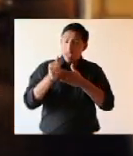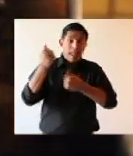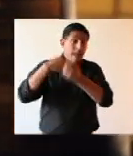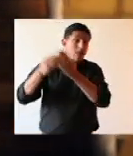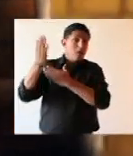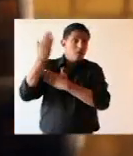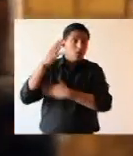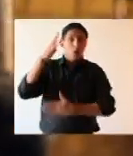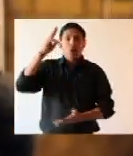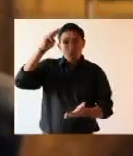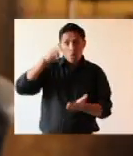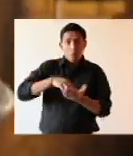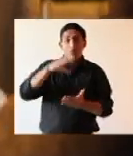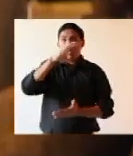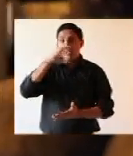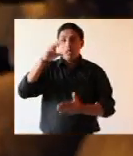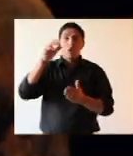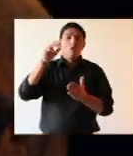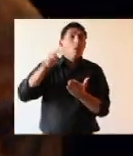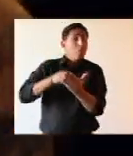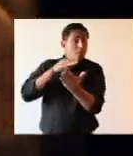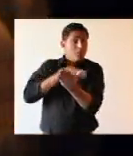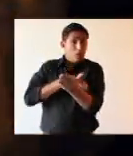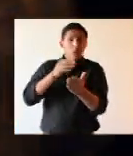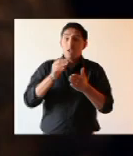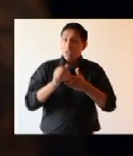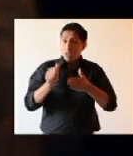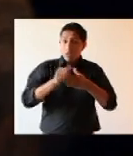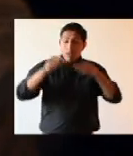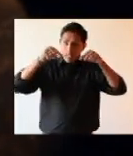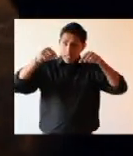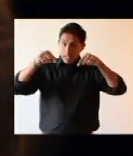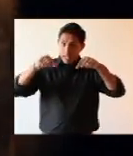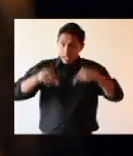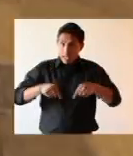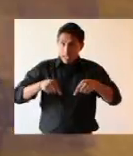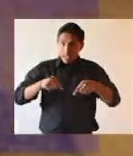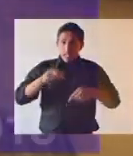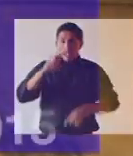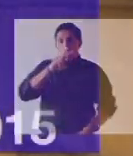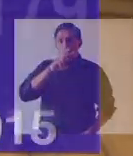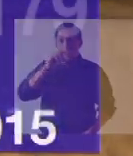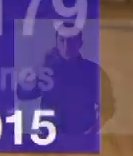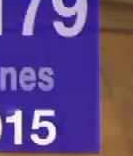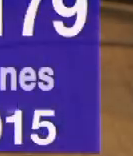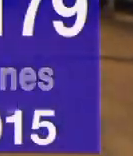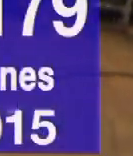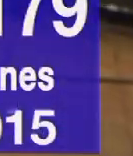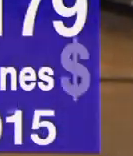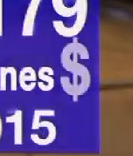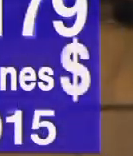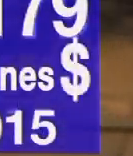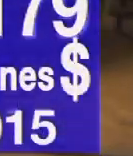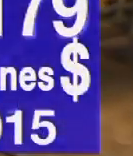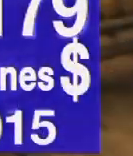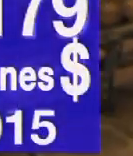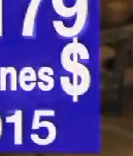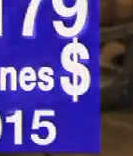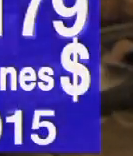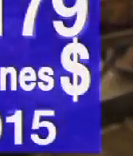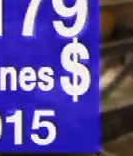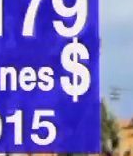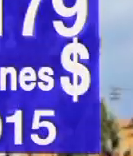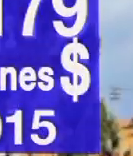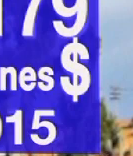sobrepasado los 4.500 millones de dólares y para esta gestión de inversión pública, vamos a llegar a la gestión 2015, me refiero